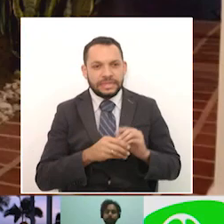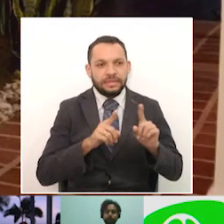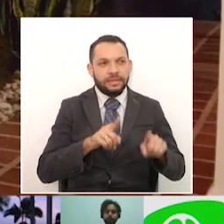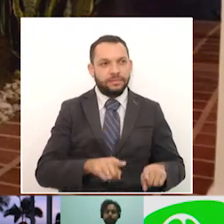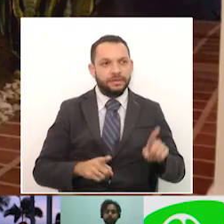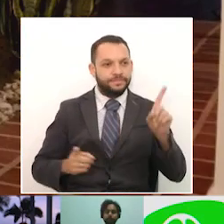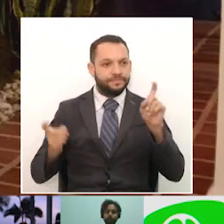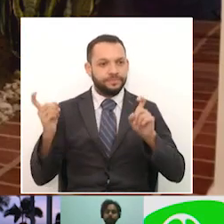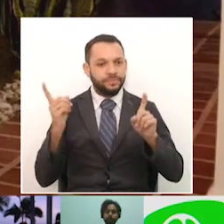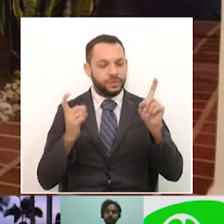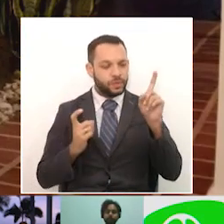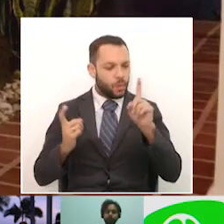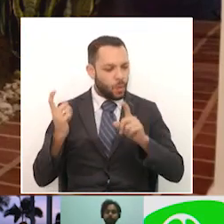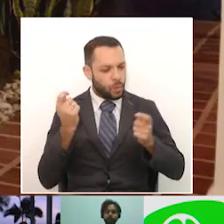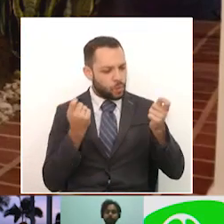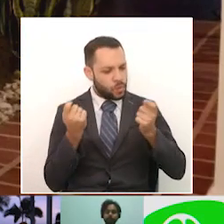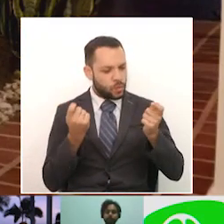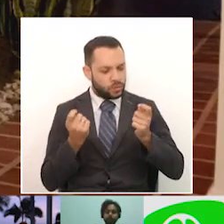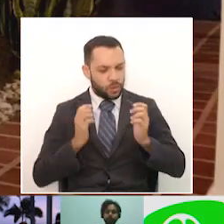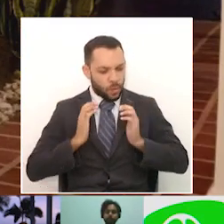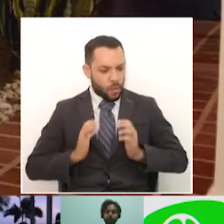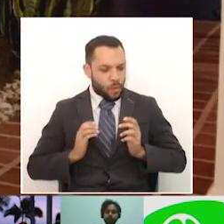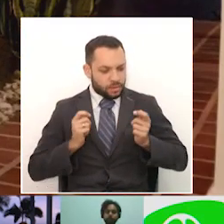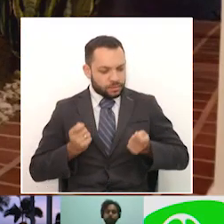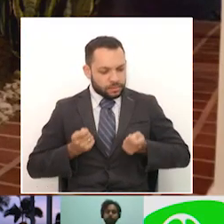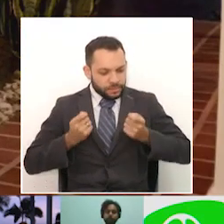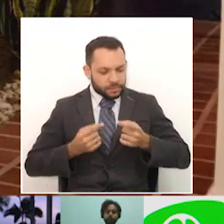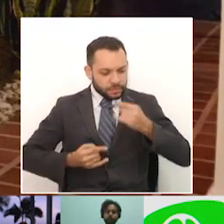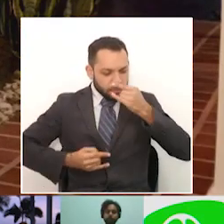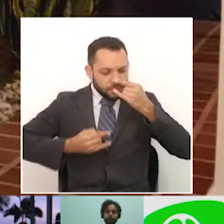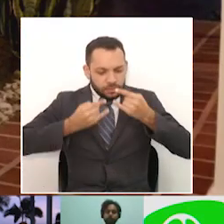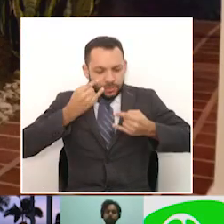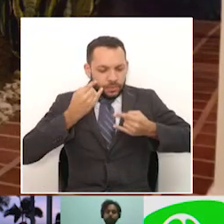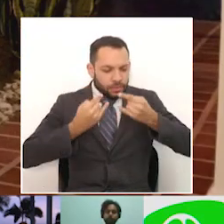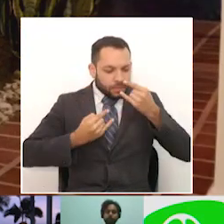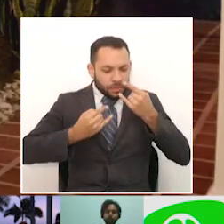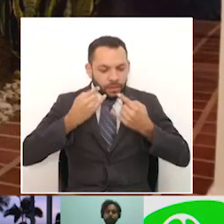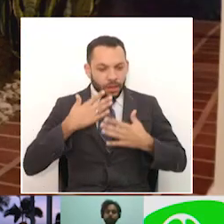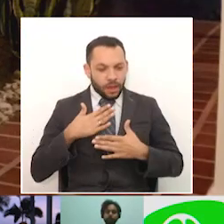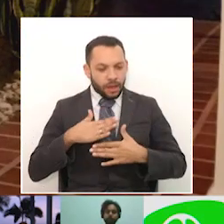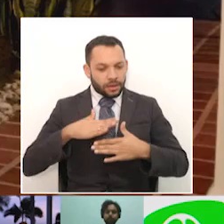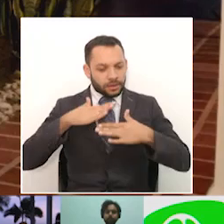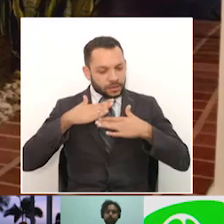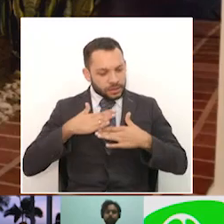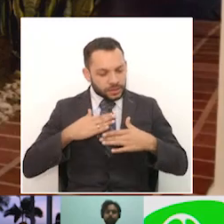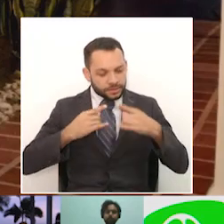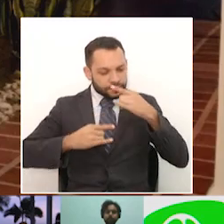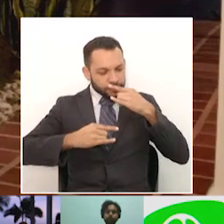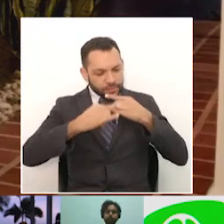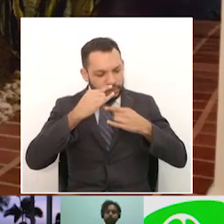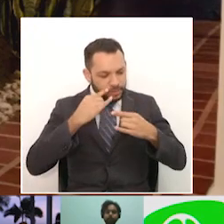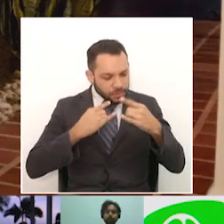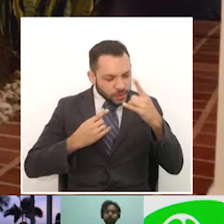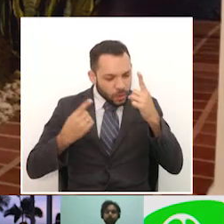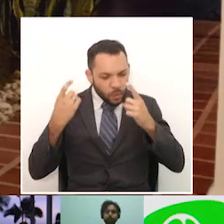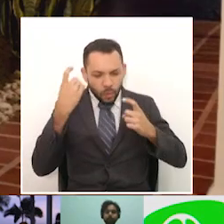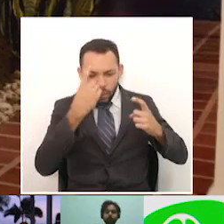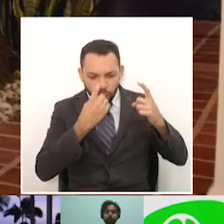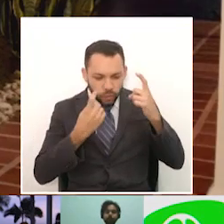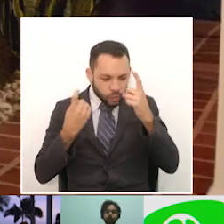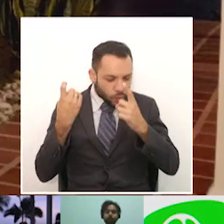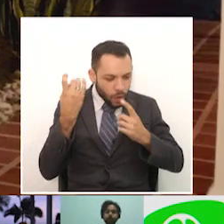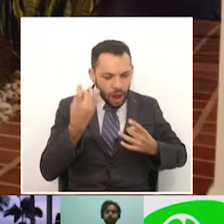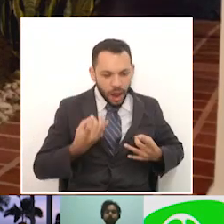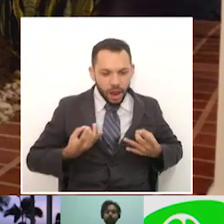del control del cuerpo a través de la respiración y a través de la mente. ¿Cómo se llama eso? Meditación, yoga,